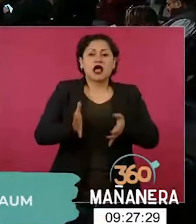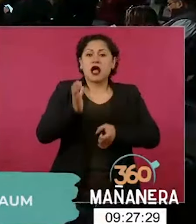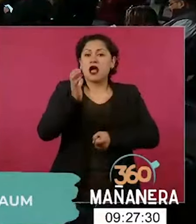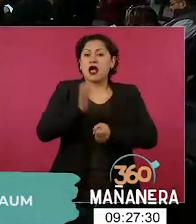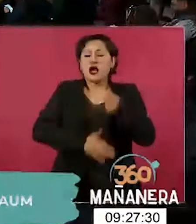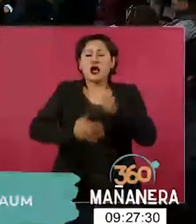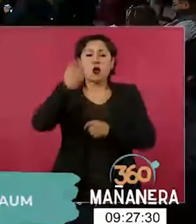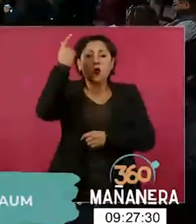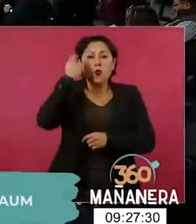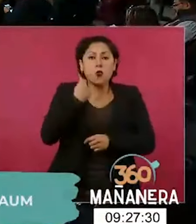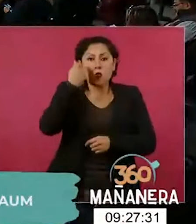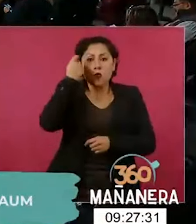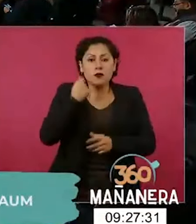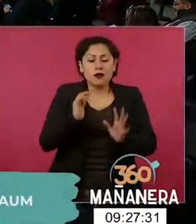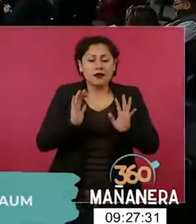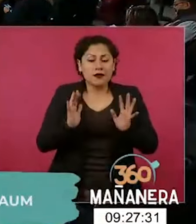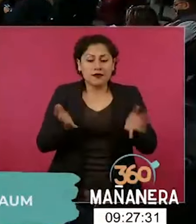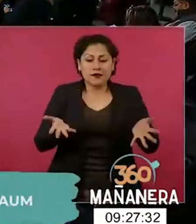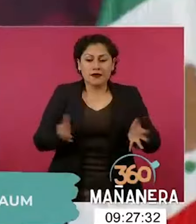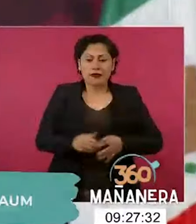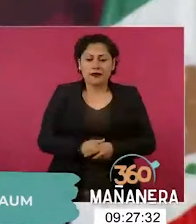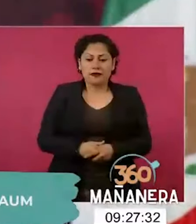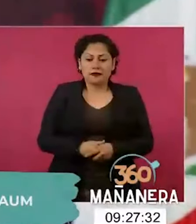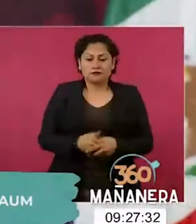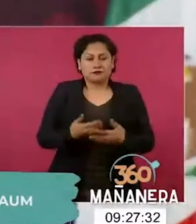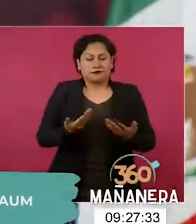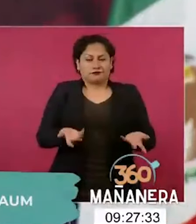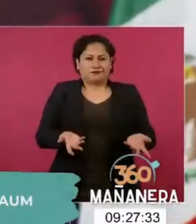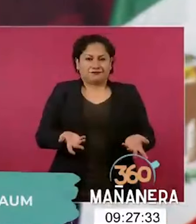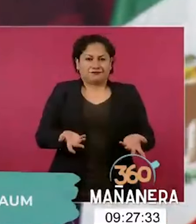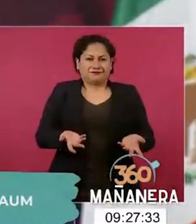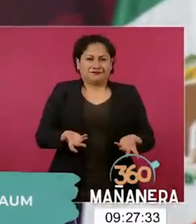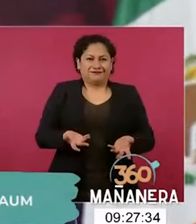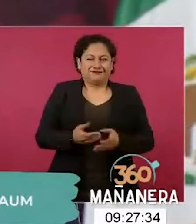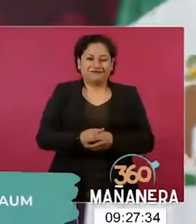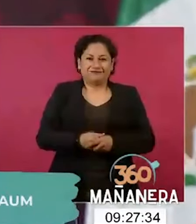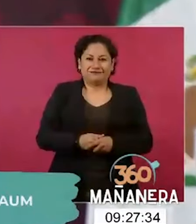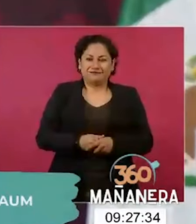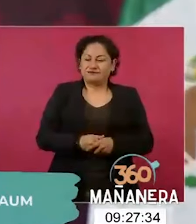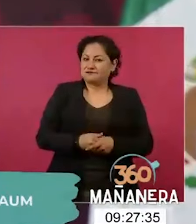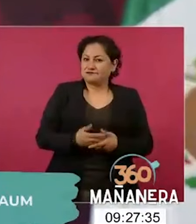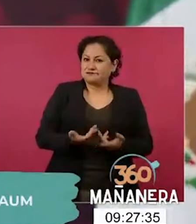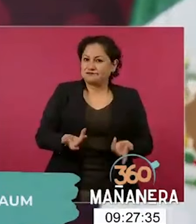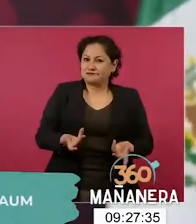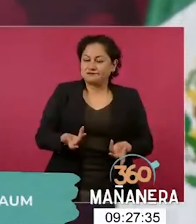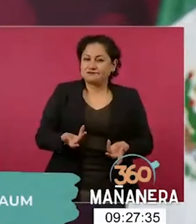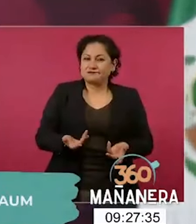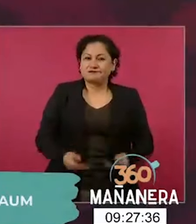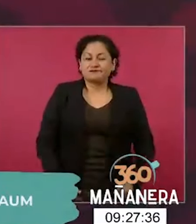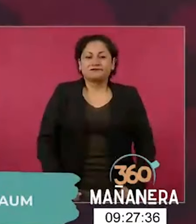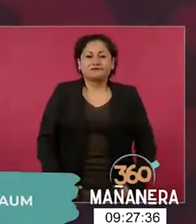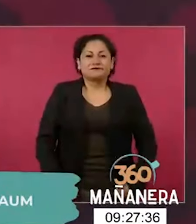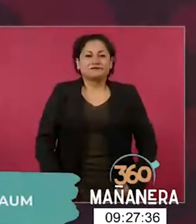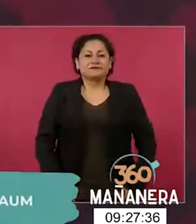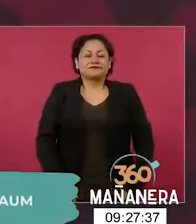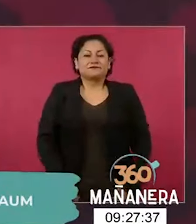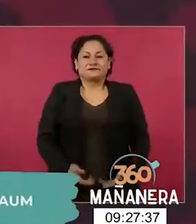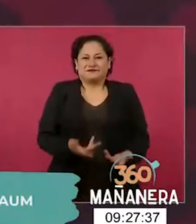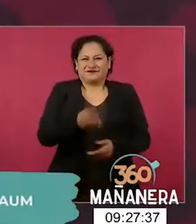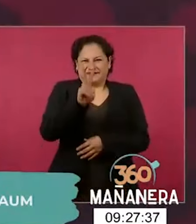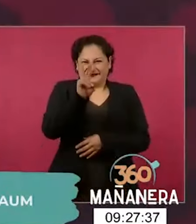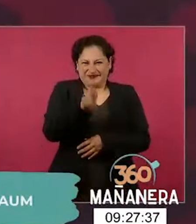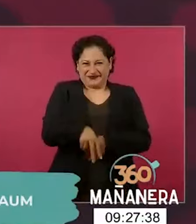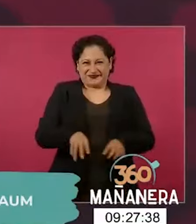meses o sea hasta periodísticamente